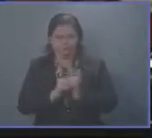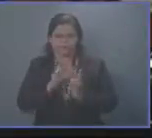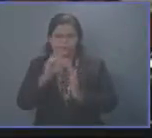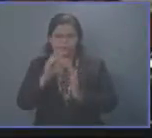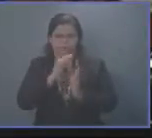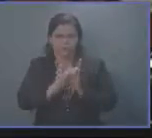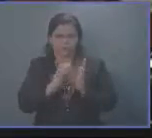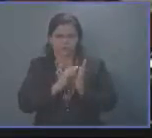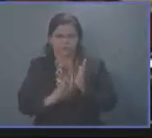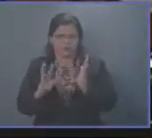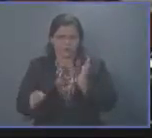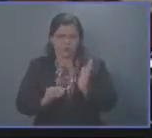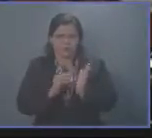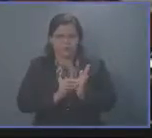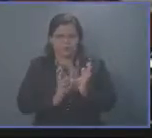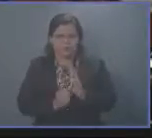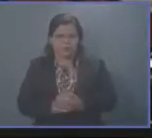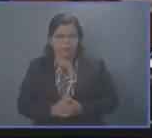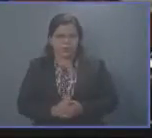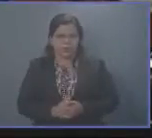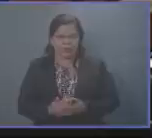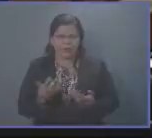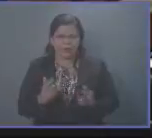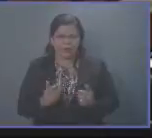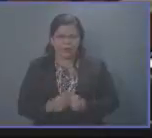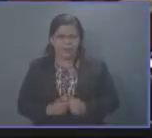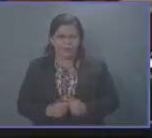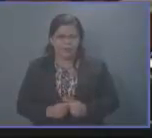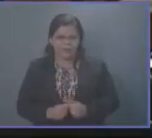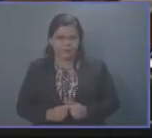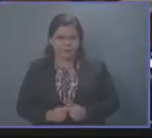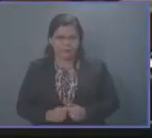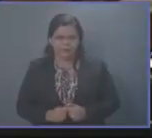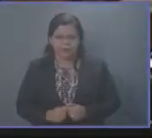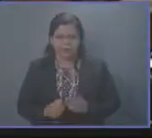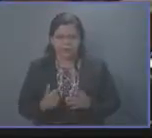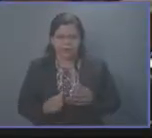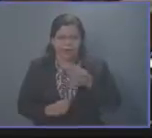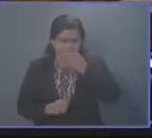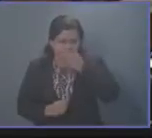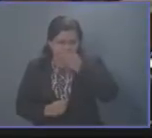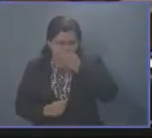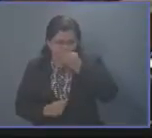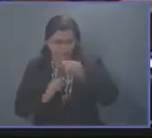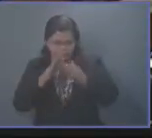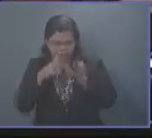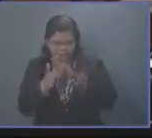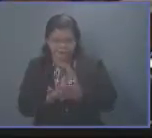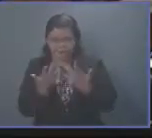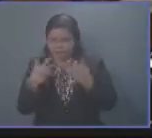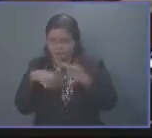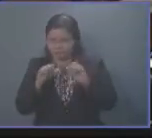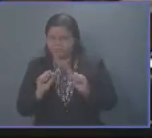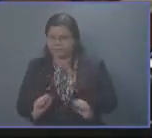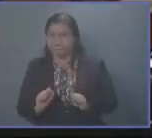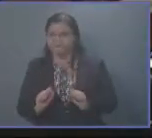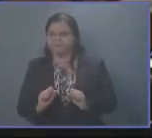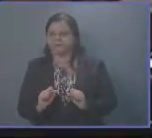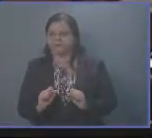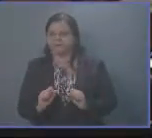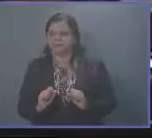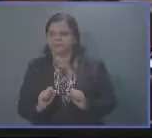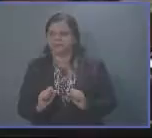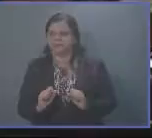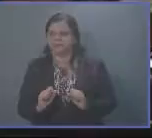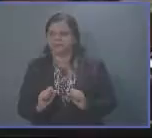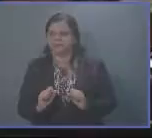al artículo 22 de la siguiente manera. En caso de mora, se podrá cobrar intereses